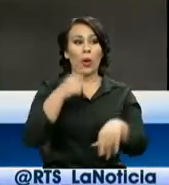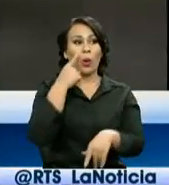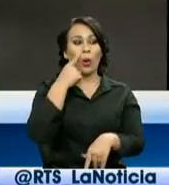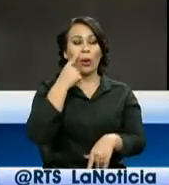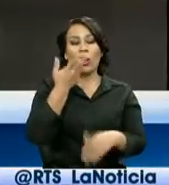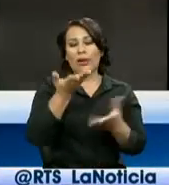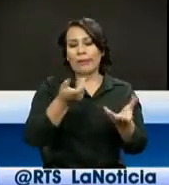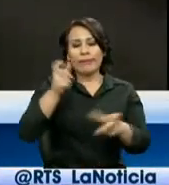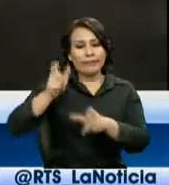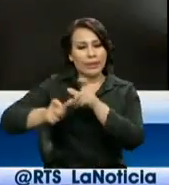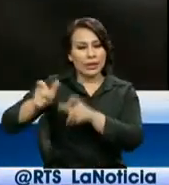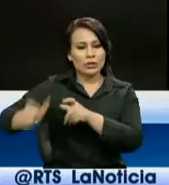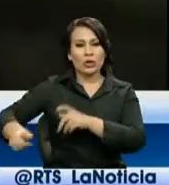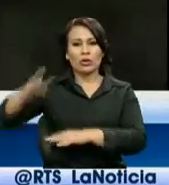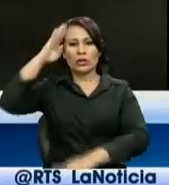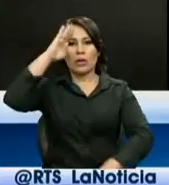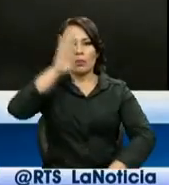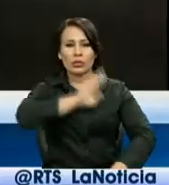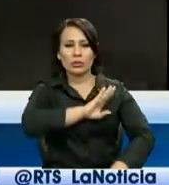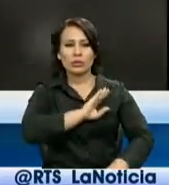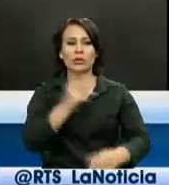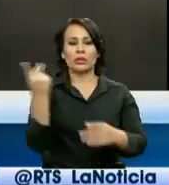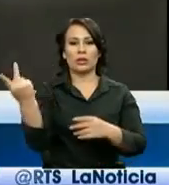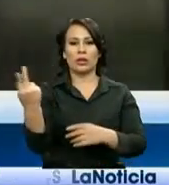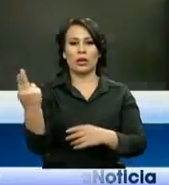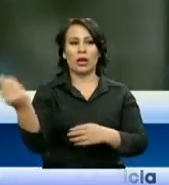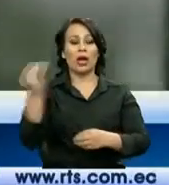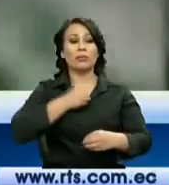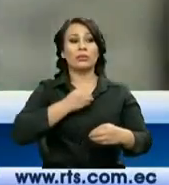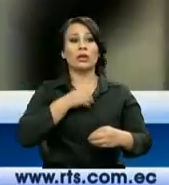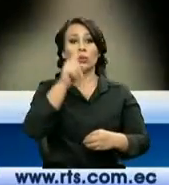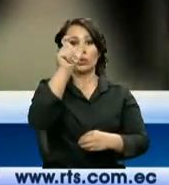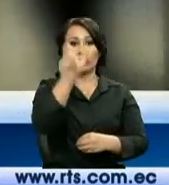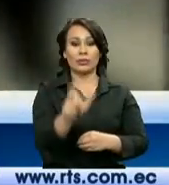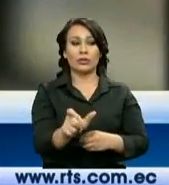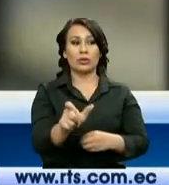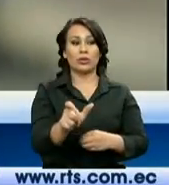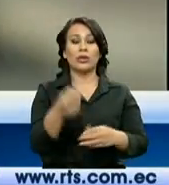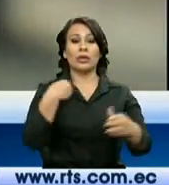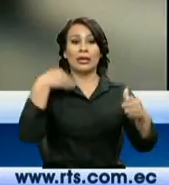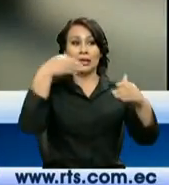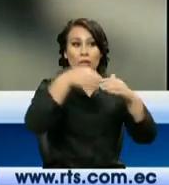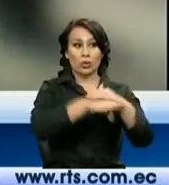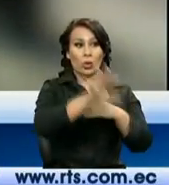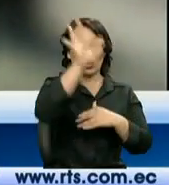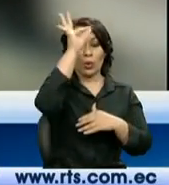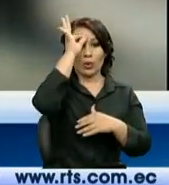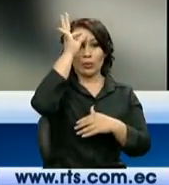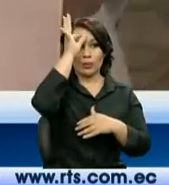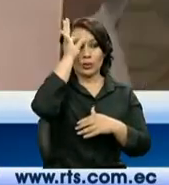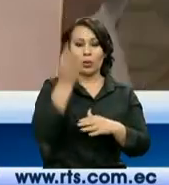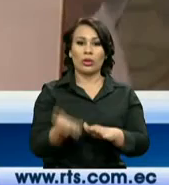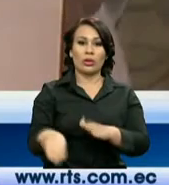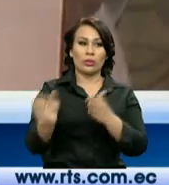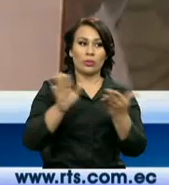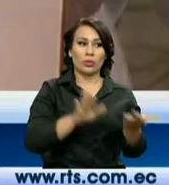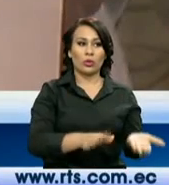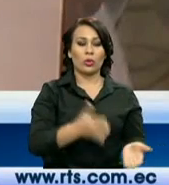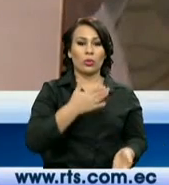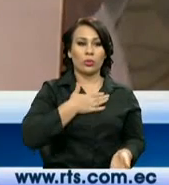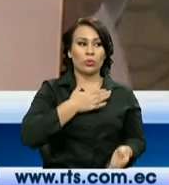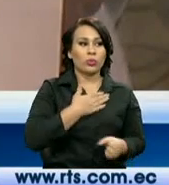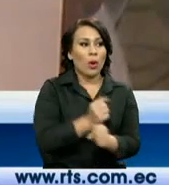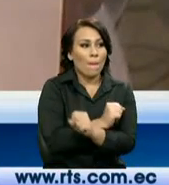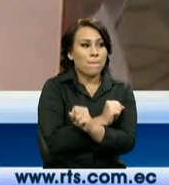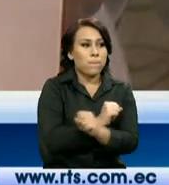moradores y policías reportaron el presunto accidente de un joven que luego ingresó a un hospital y falleció por un infarto y